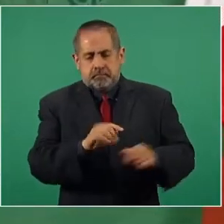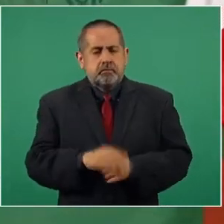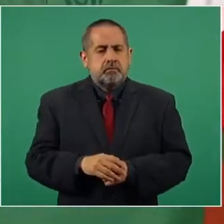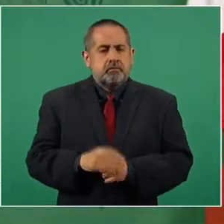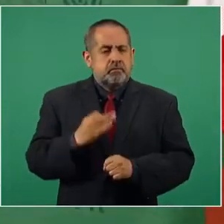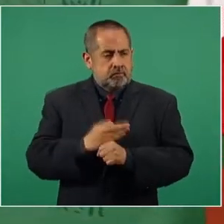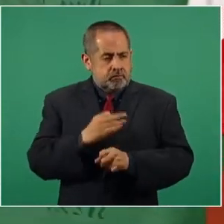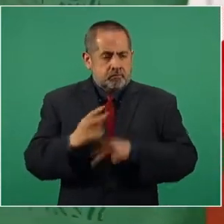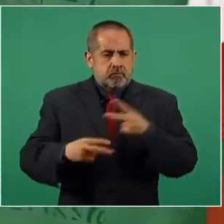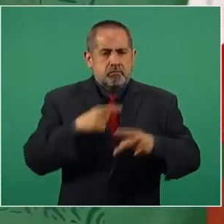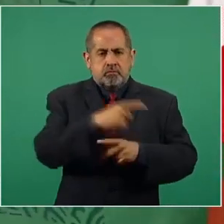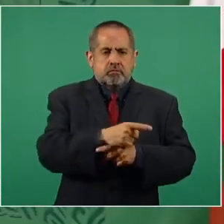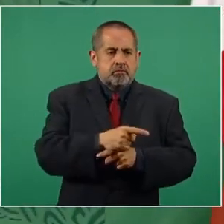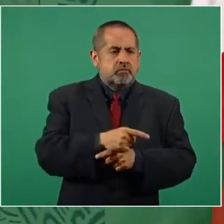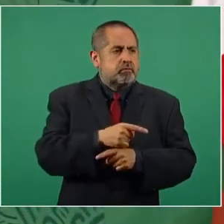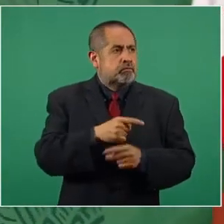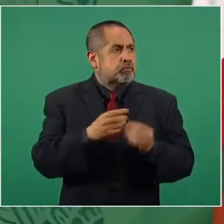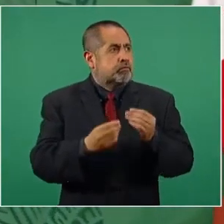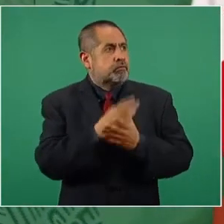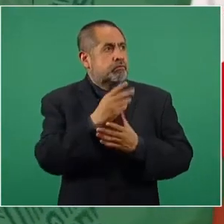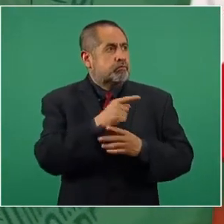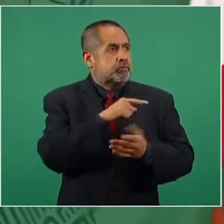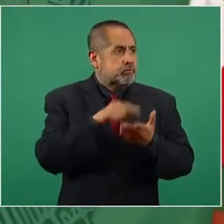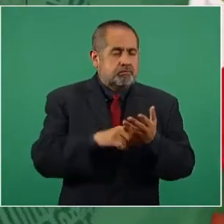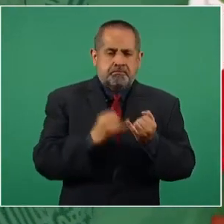Vamos a inaugurar instalaciones,